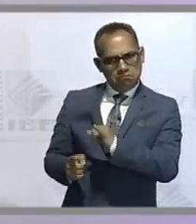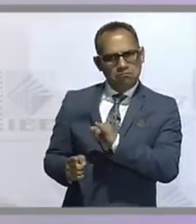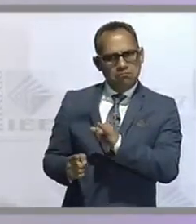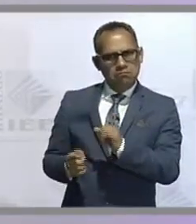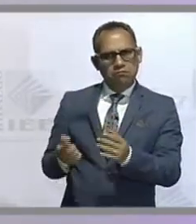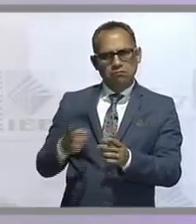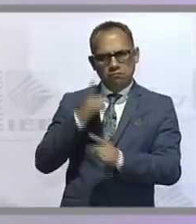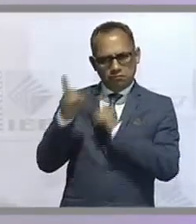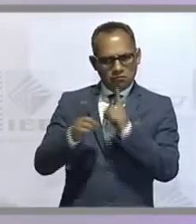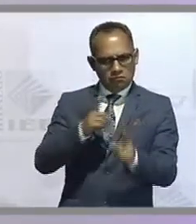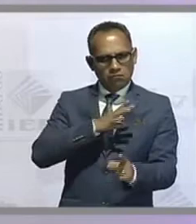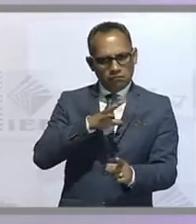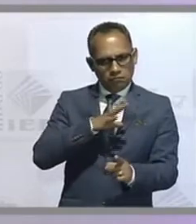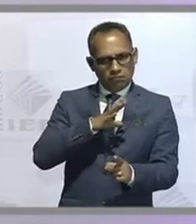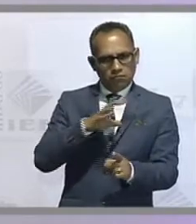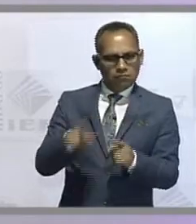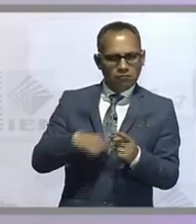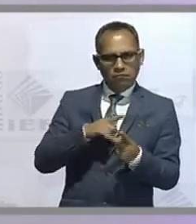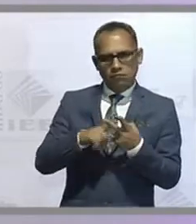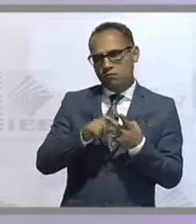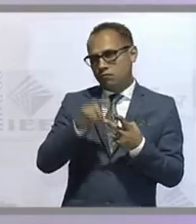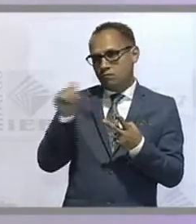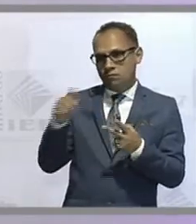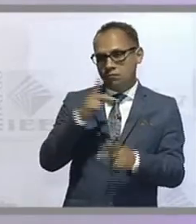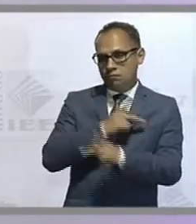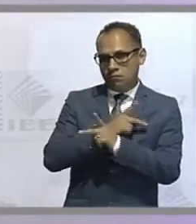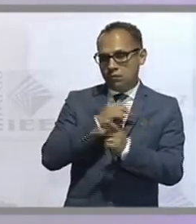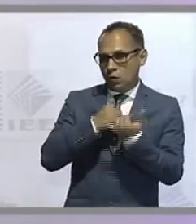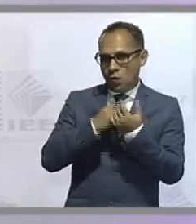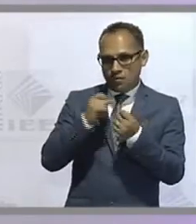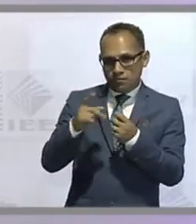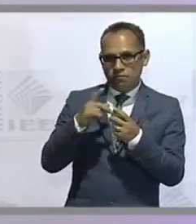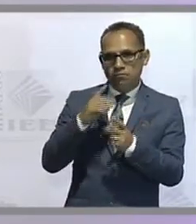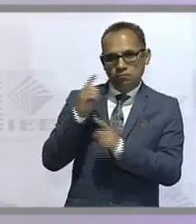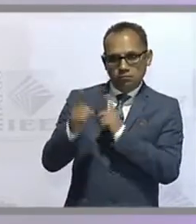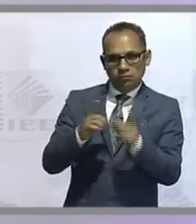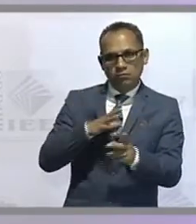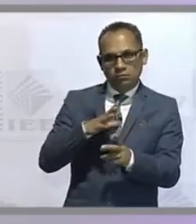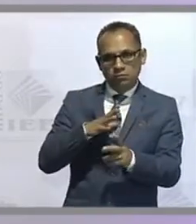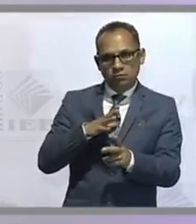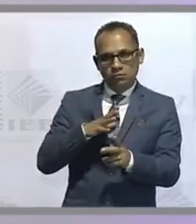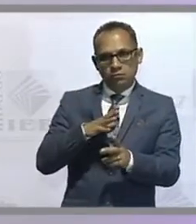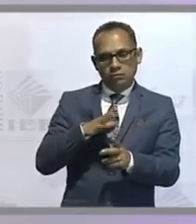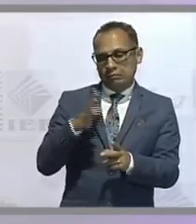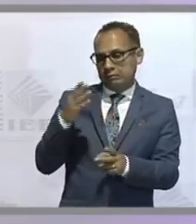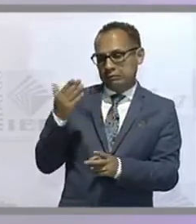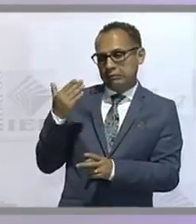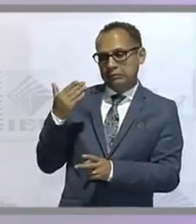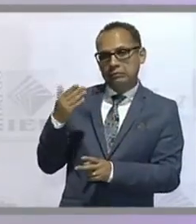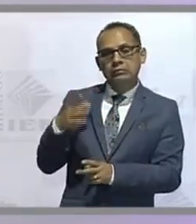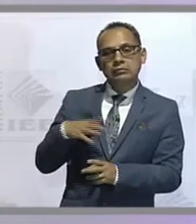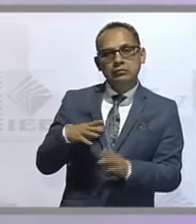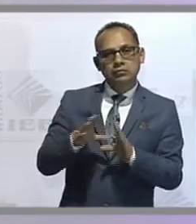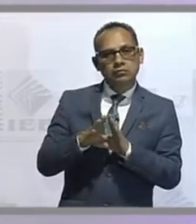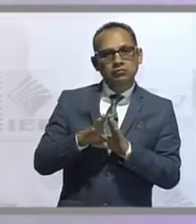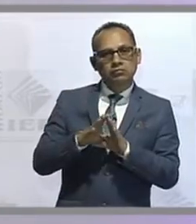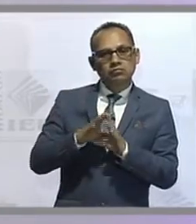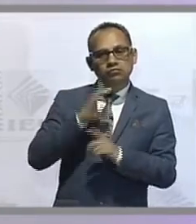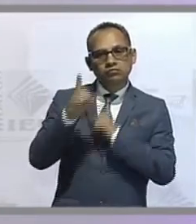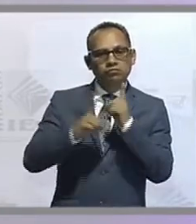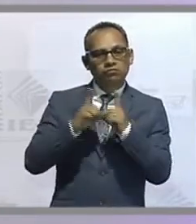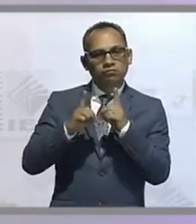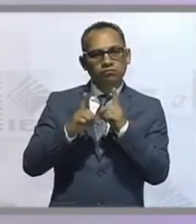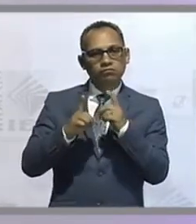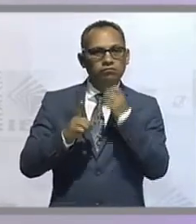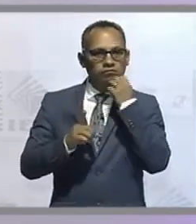se les daba algo de deporte desde hace algunos años se rompió esa esa coalición que había y